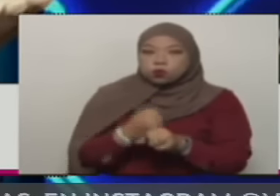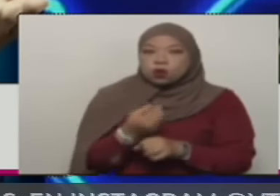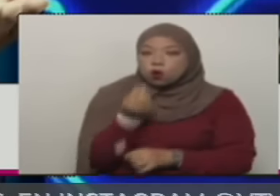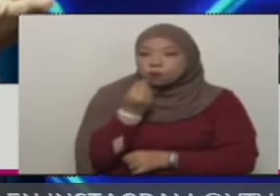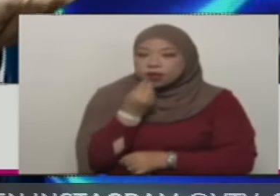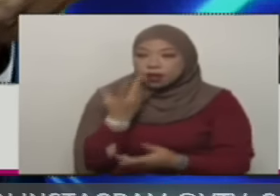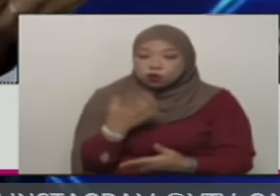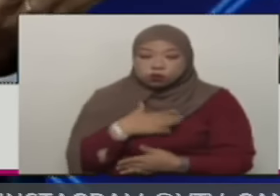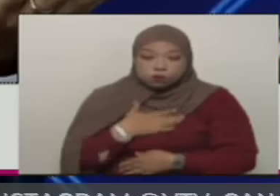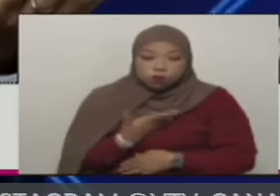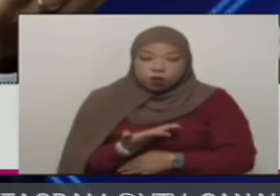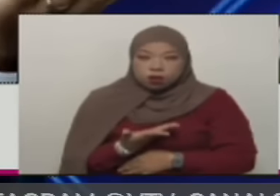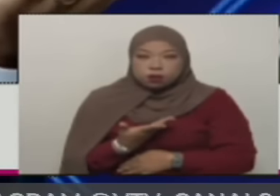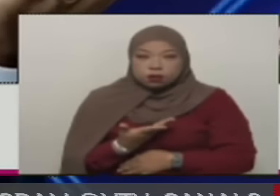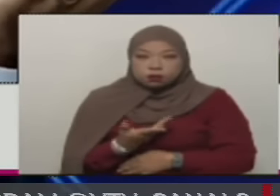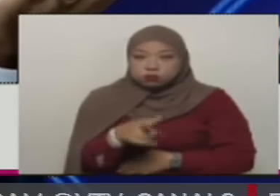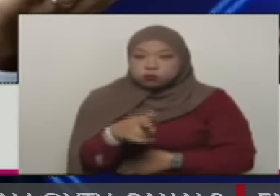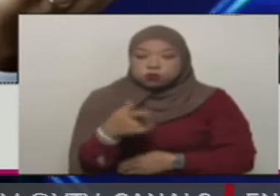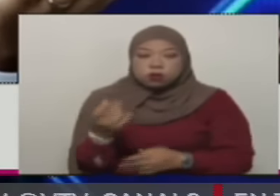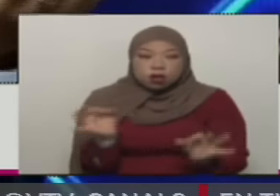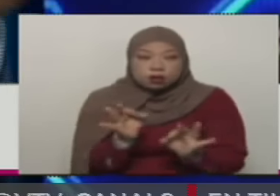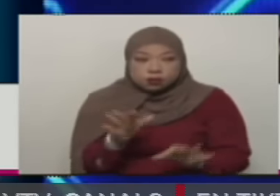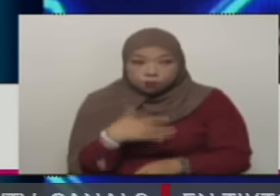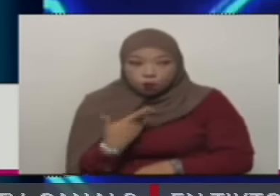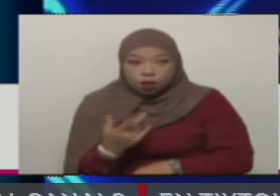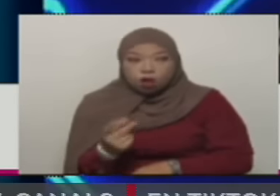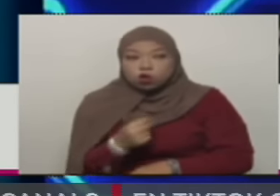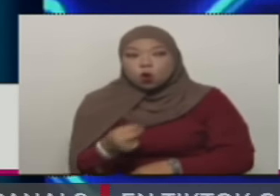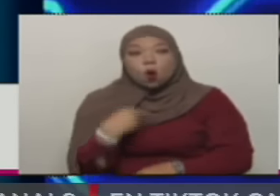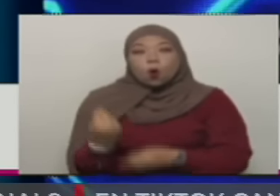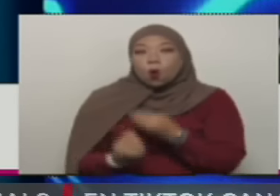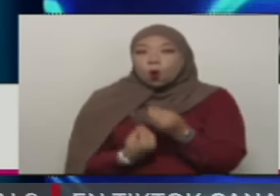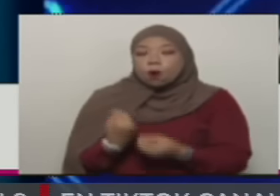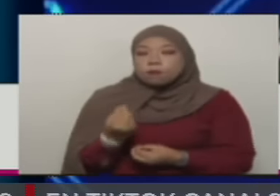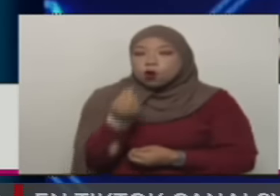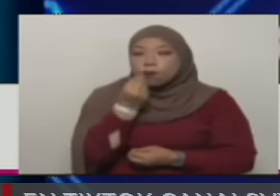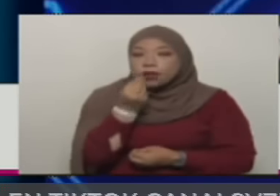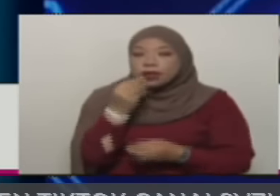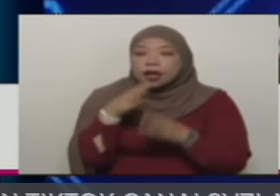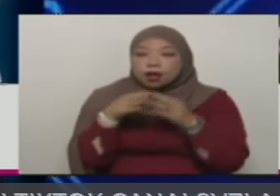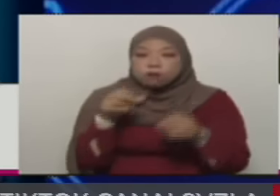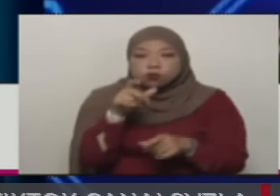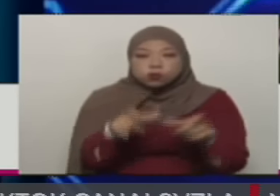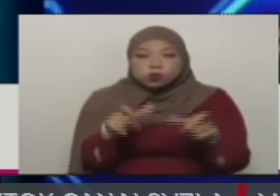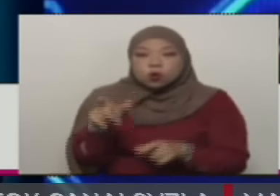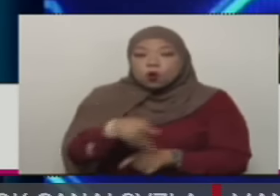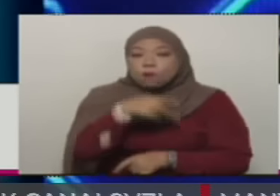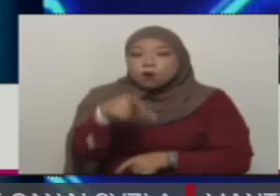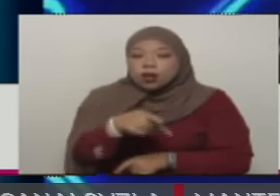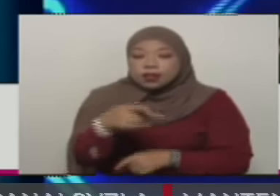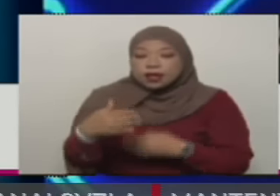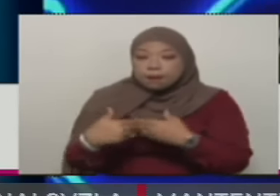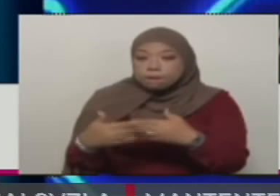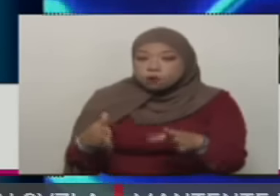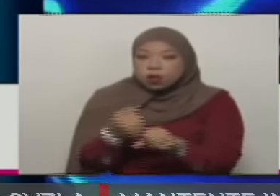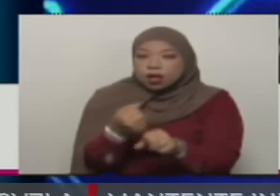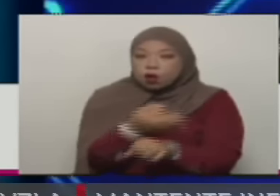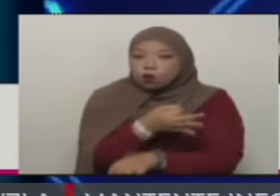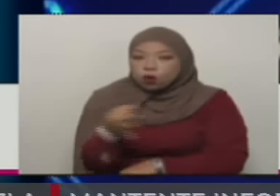alimentario, dígalo ahí o no. ¿Cómo logramos el autoabastecimiento alimentario? Con políticas públicas